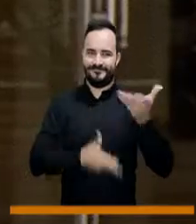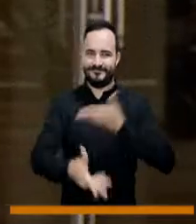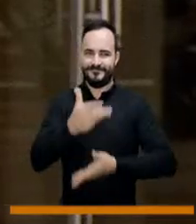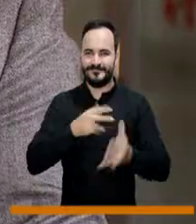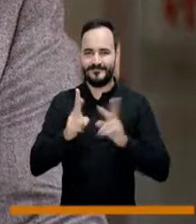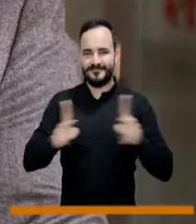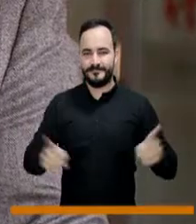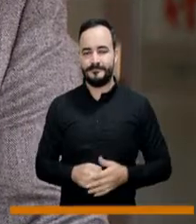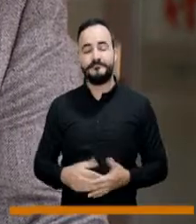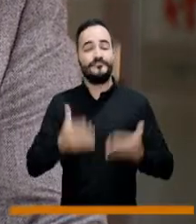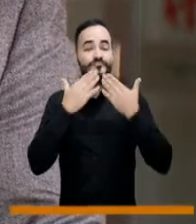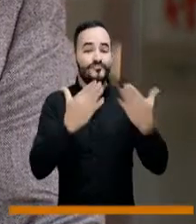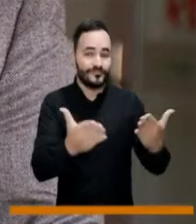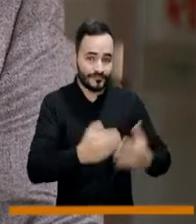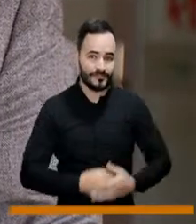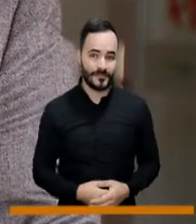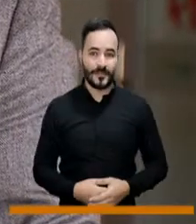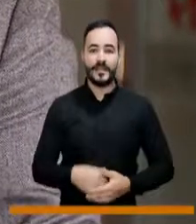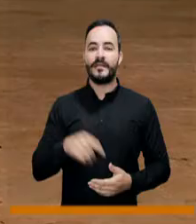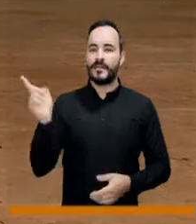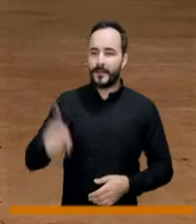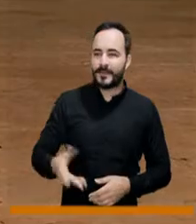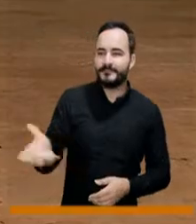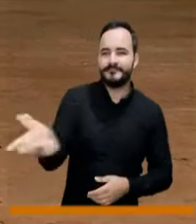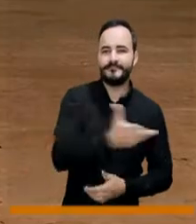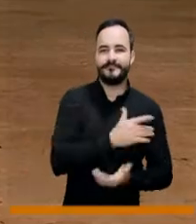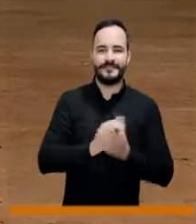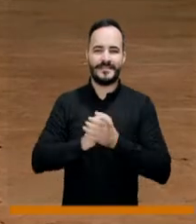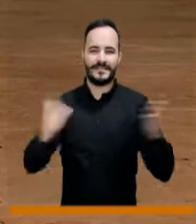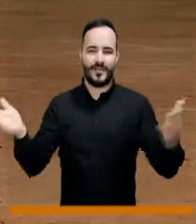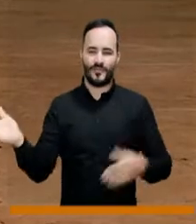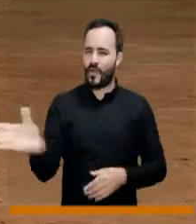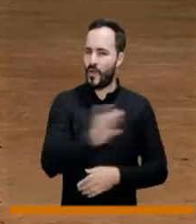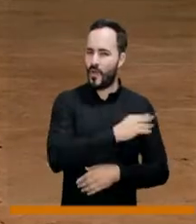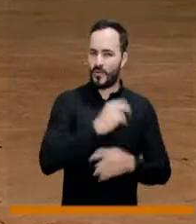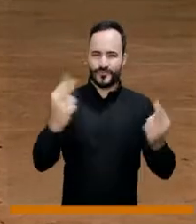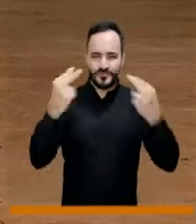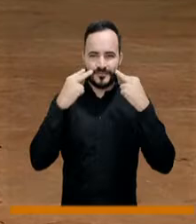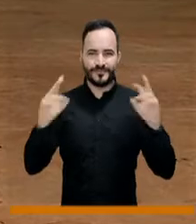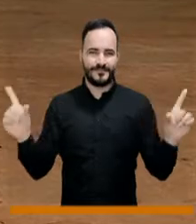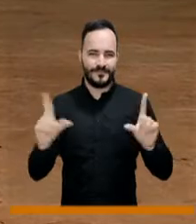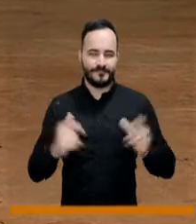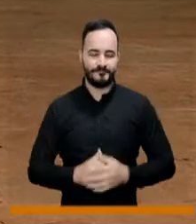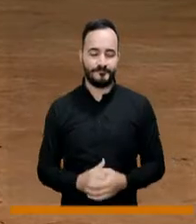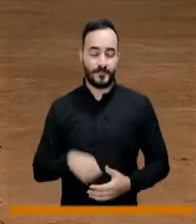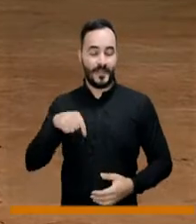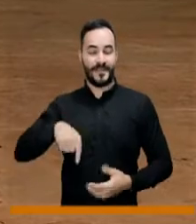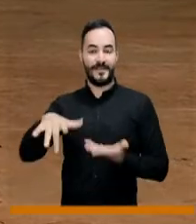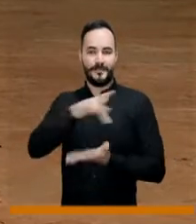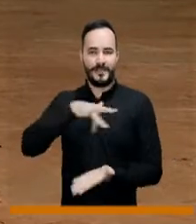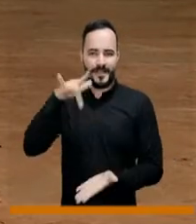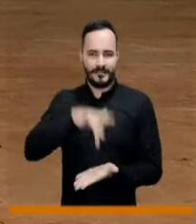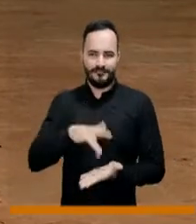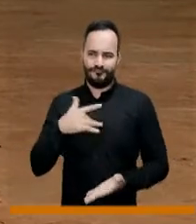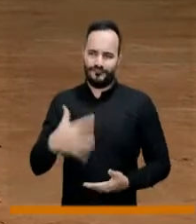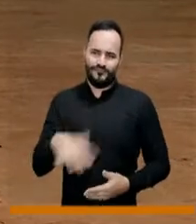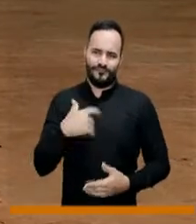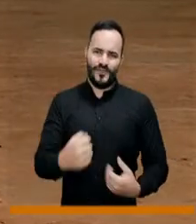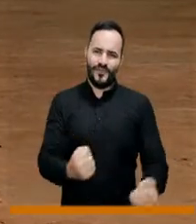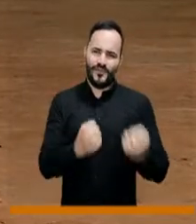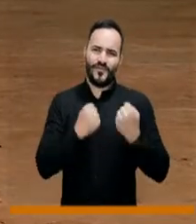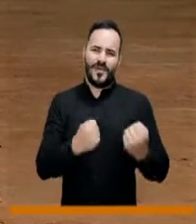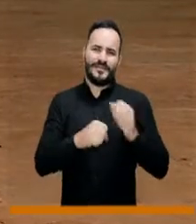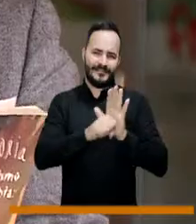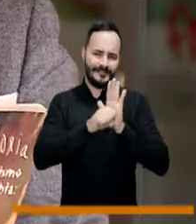por acompañarnos, bienvenido a este espacio. Muchas gracias, Katherine, y un saludo muy especial para todos los televidentes. En efecto,